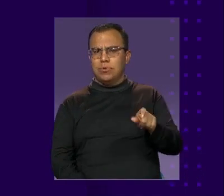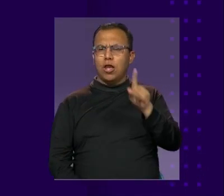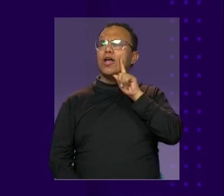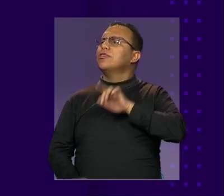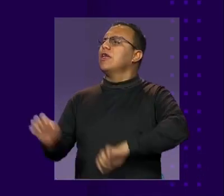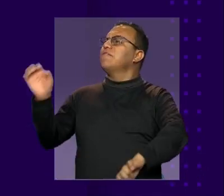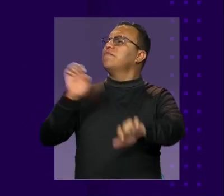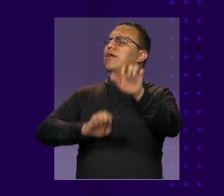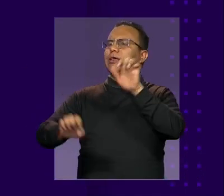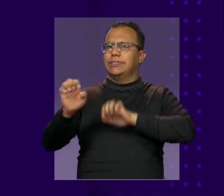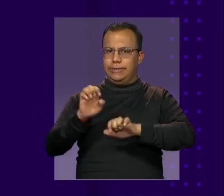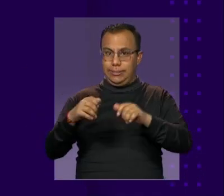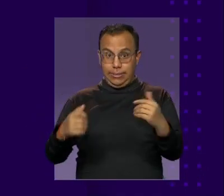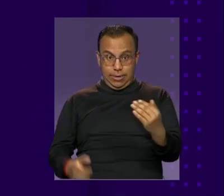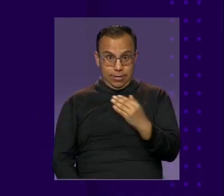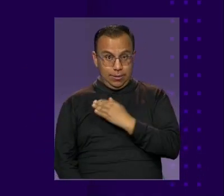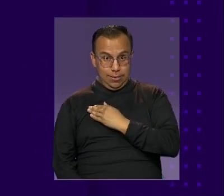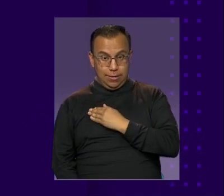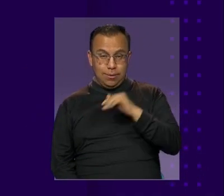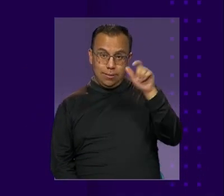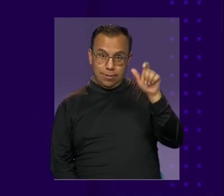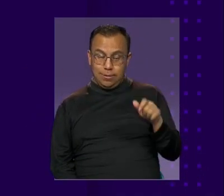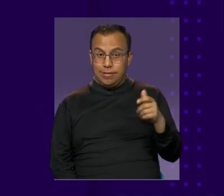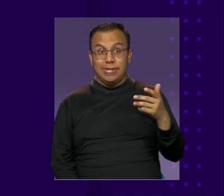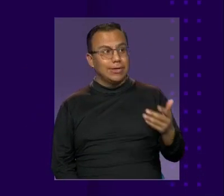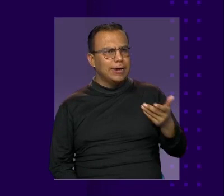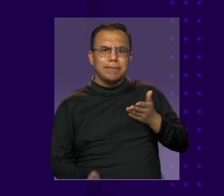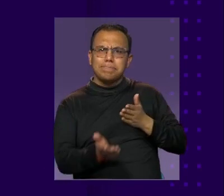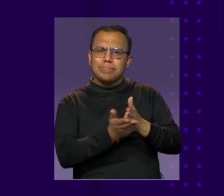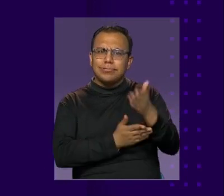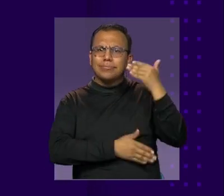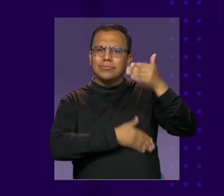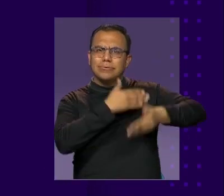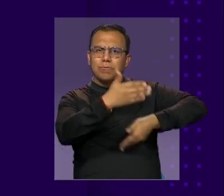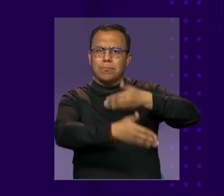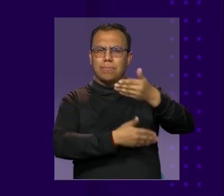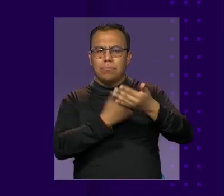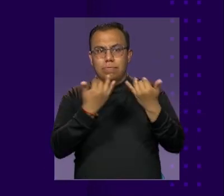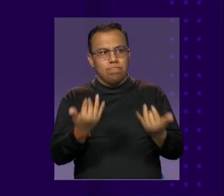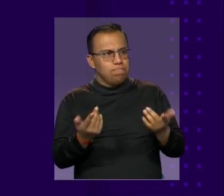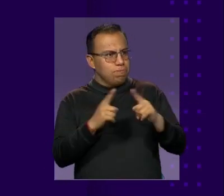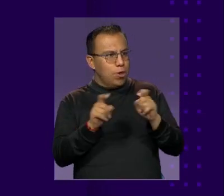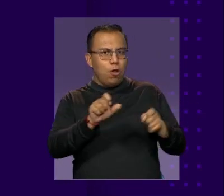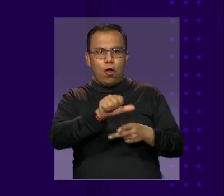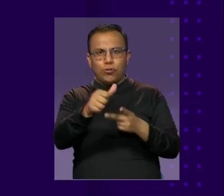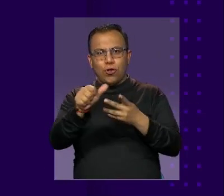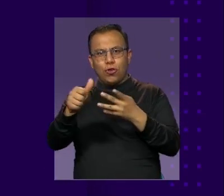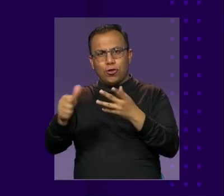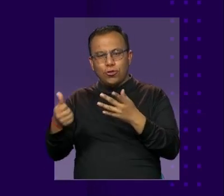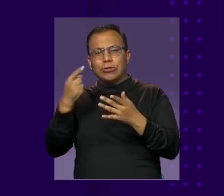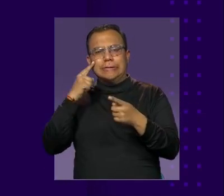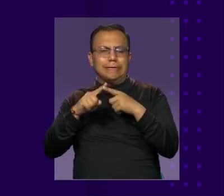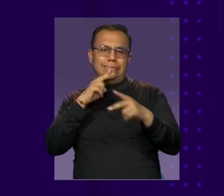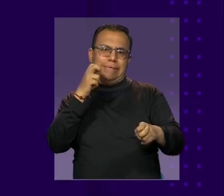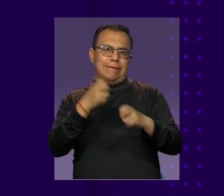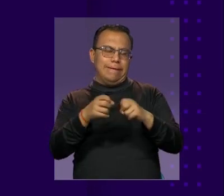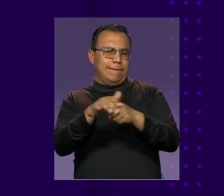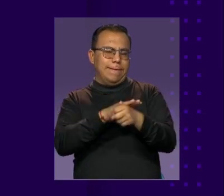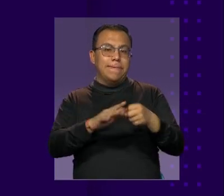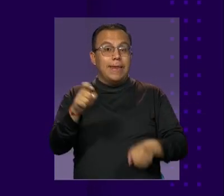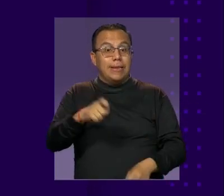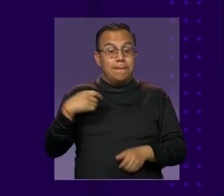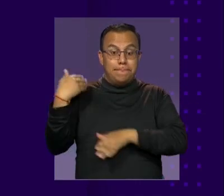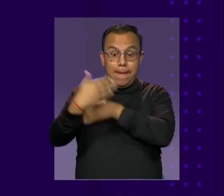defensa de Álvaro Uribe. Y ahí sigue el proceso. Entonces, siguen muchos otros procesos muy complejos que necesitamos